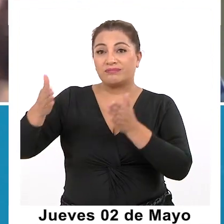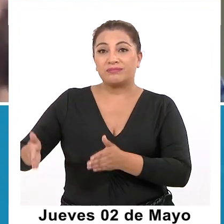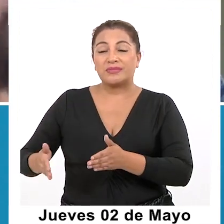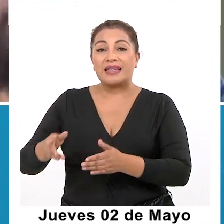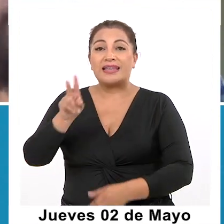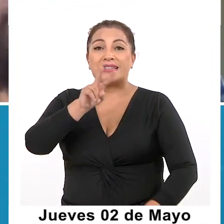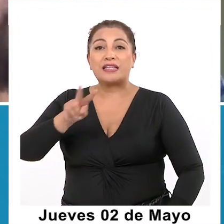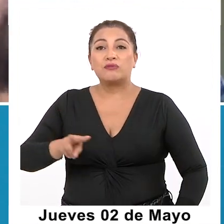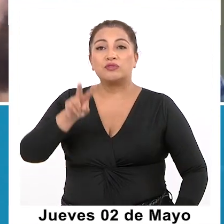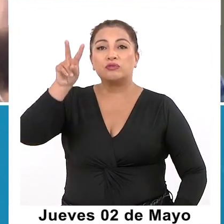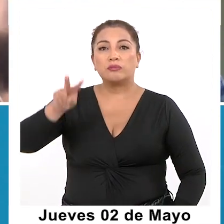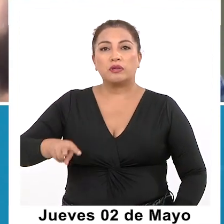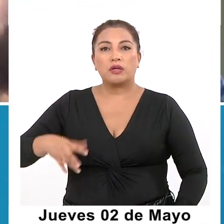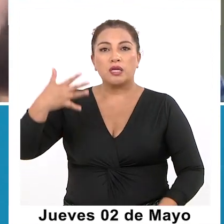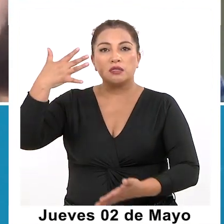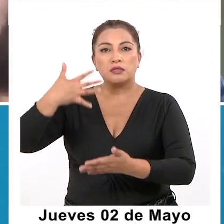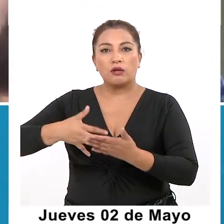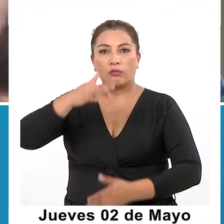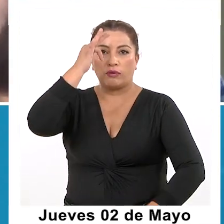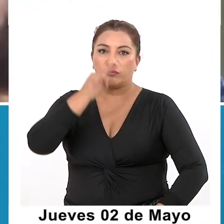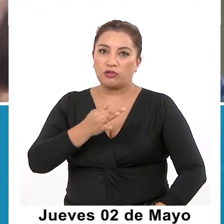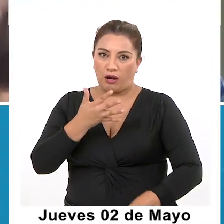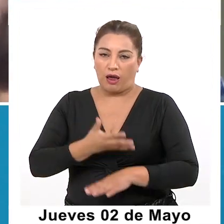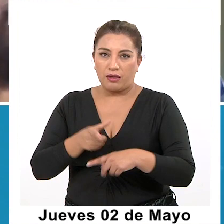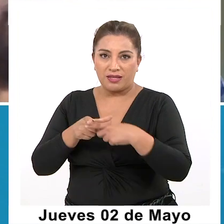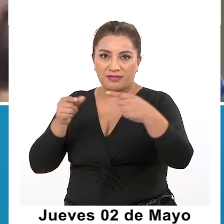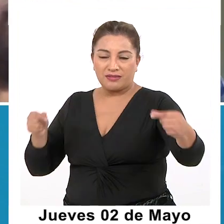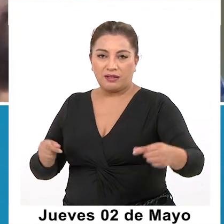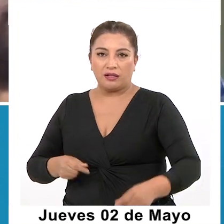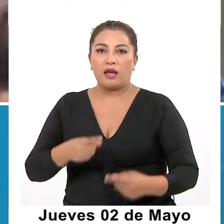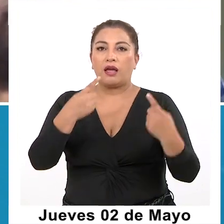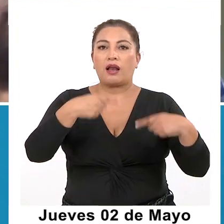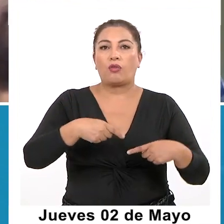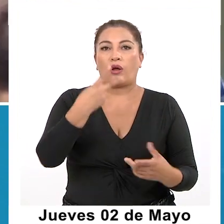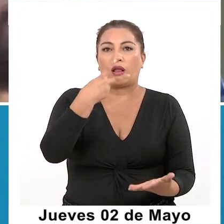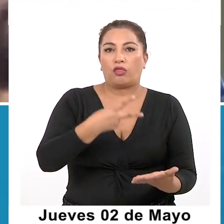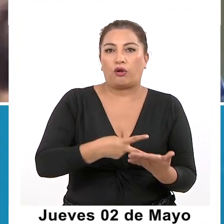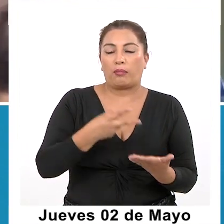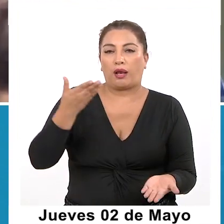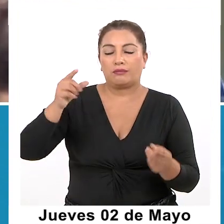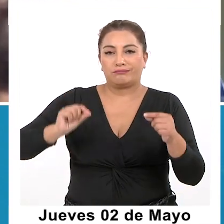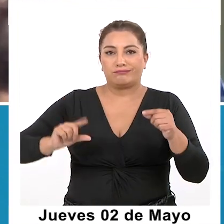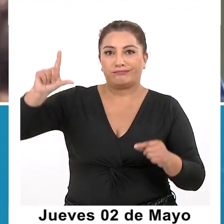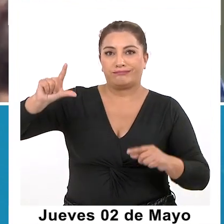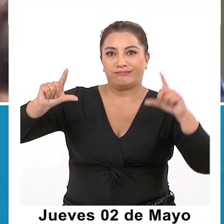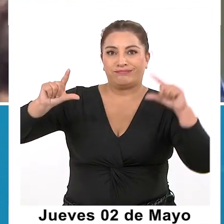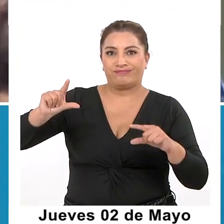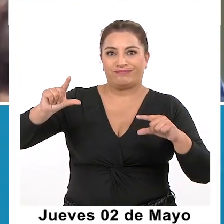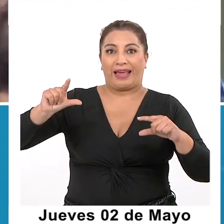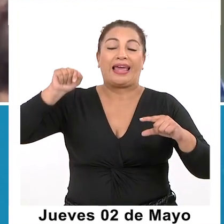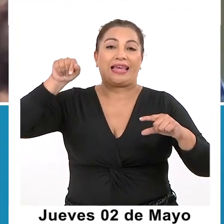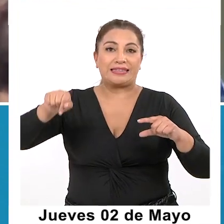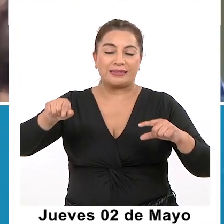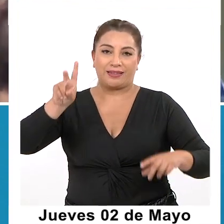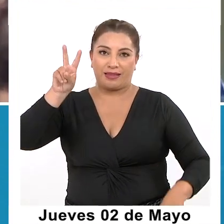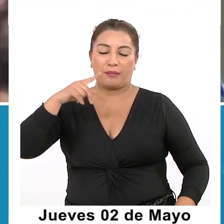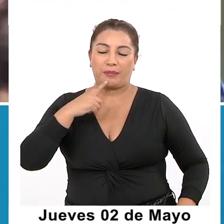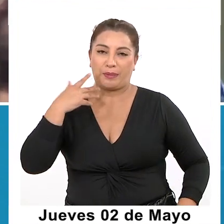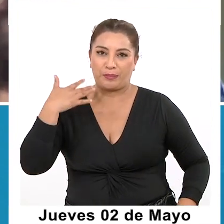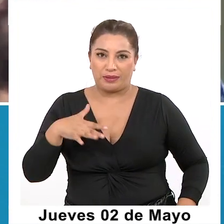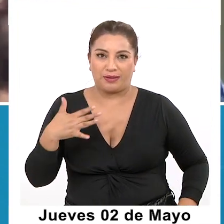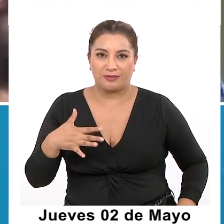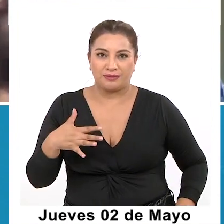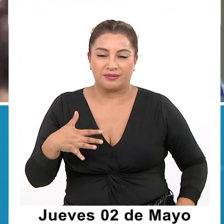impuestos internos tiene más de 5000 funcionario y la adana chilena tiene 2000 por lo tanto tenemos una brecha importante y